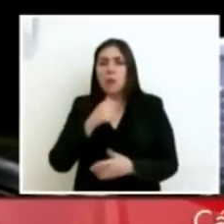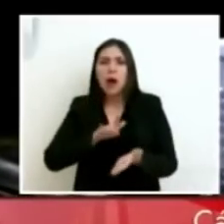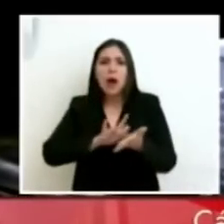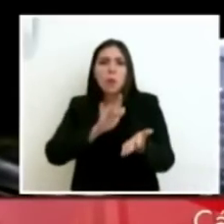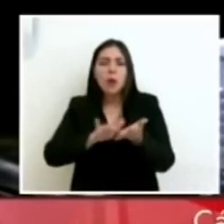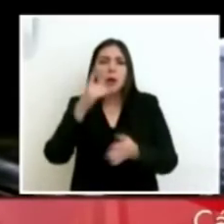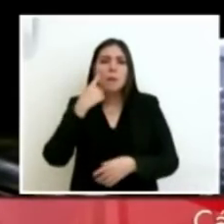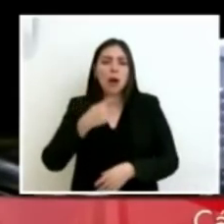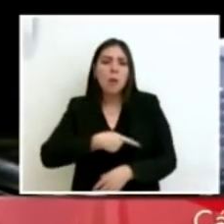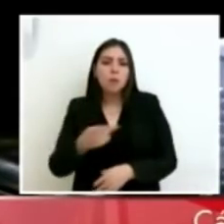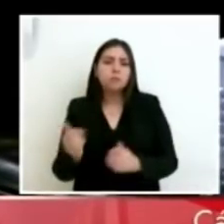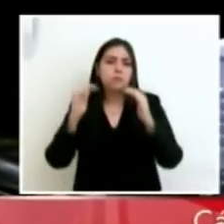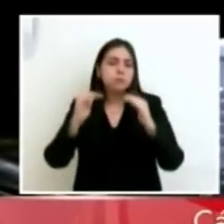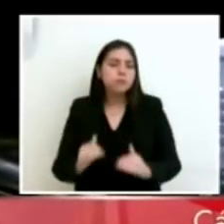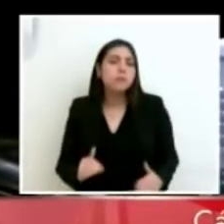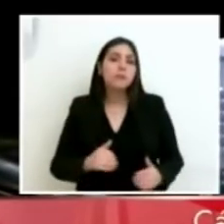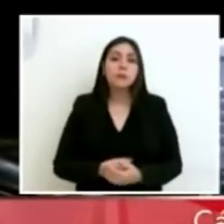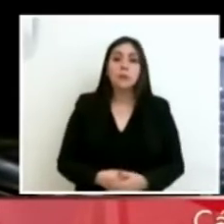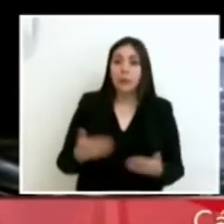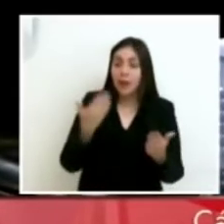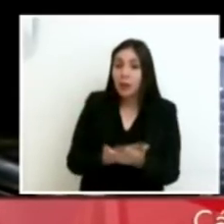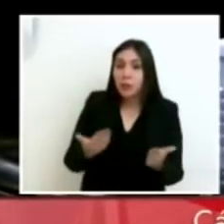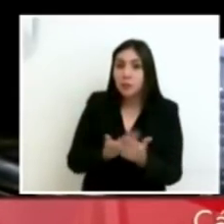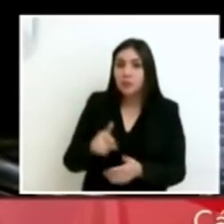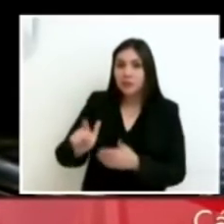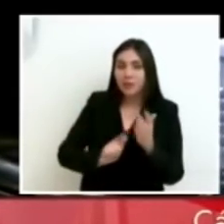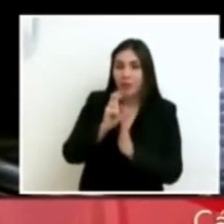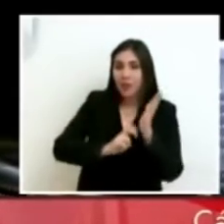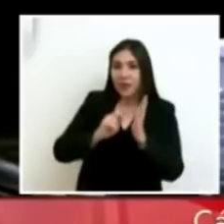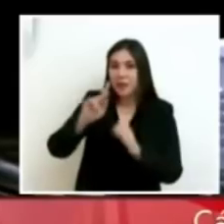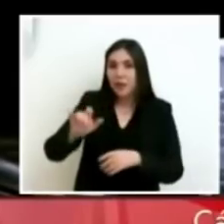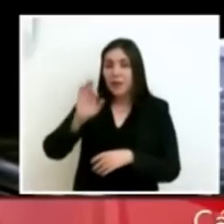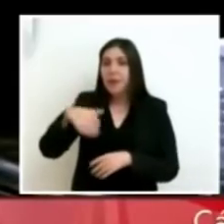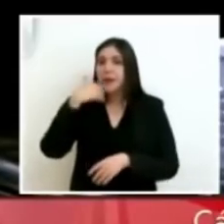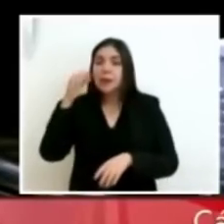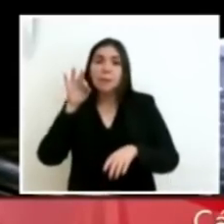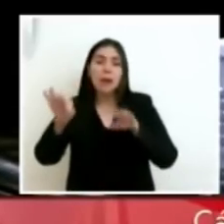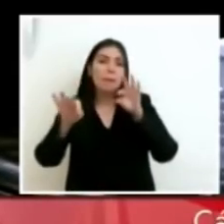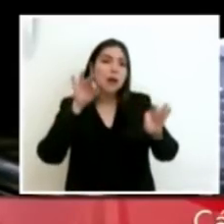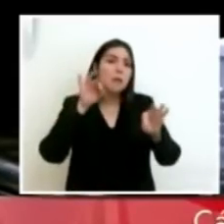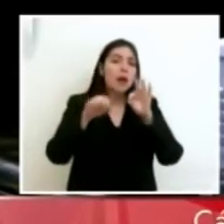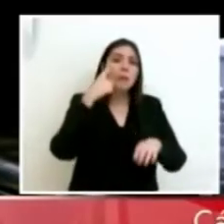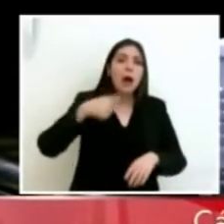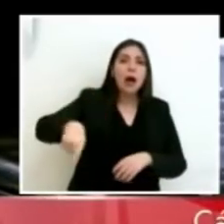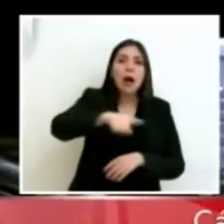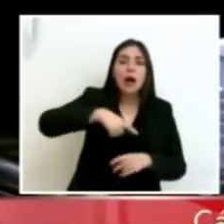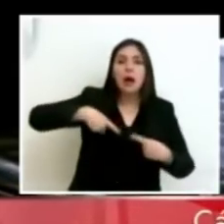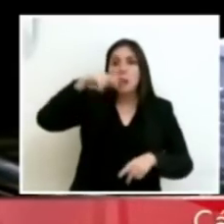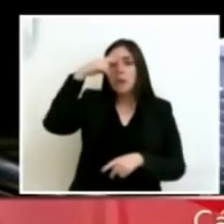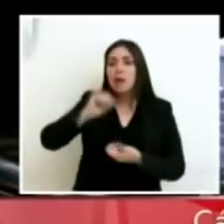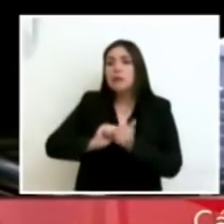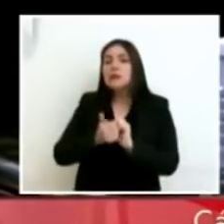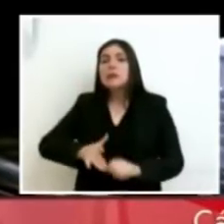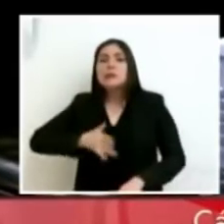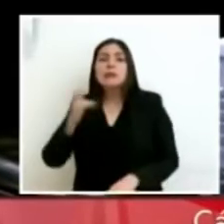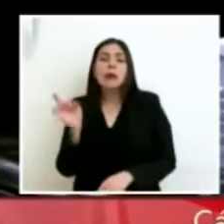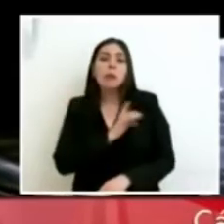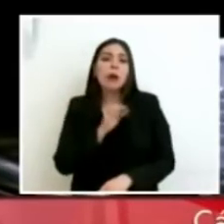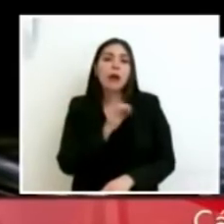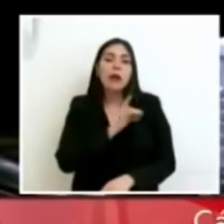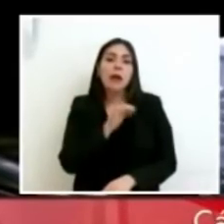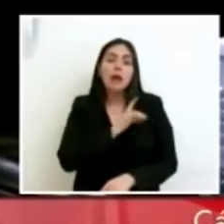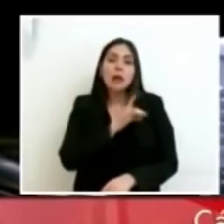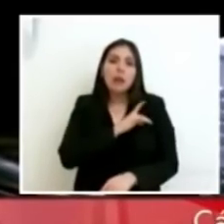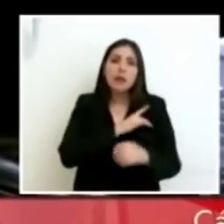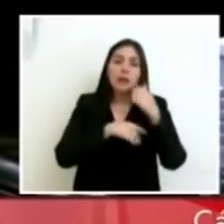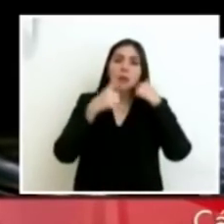con la reforma al Poder Judicial, han intentado sembrar miedo y confusión entre el pueblo de México, manipulando la realidad por sus